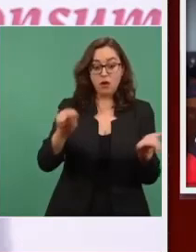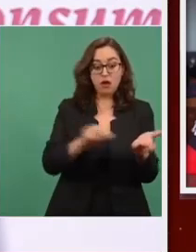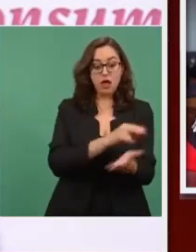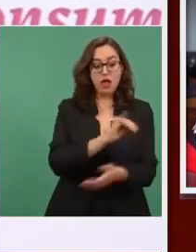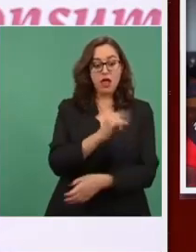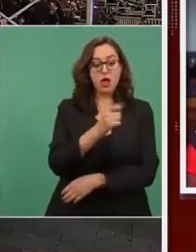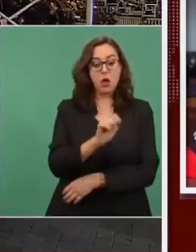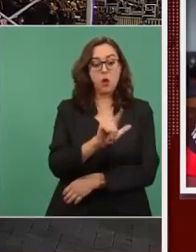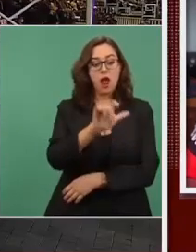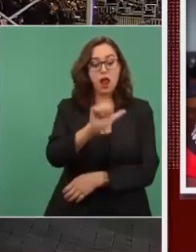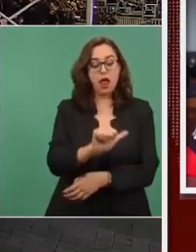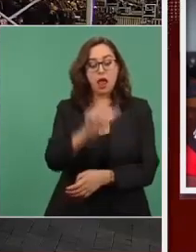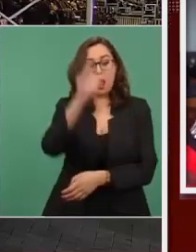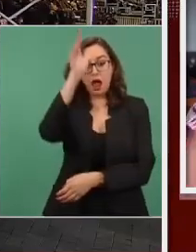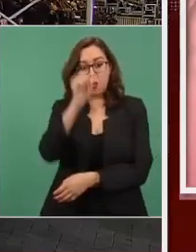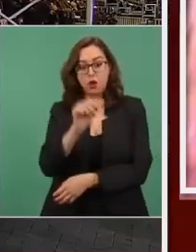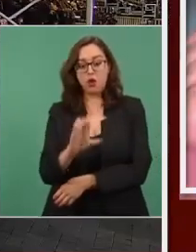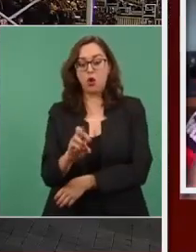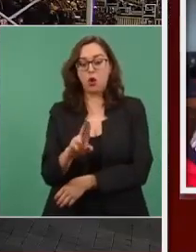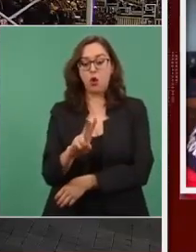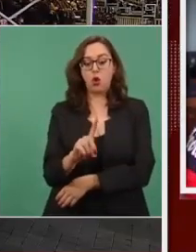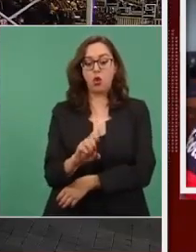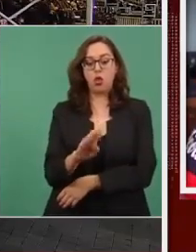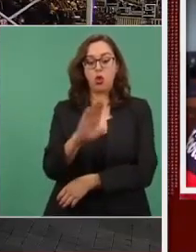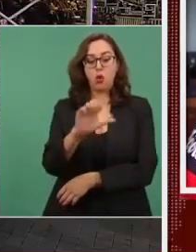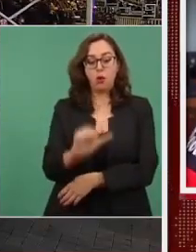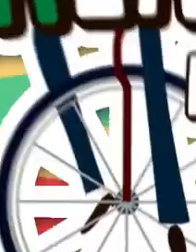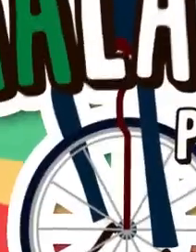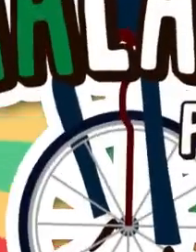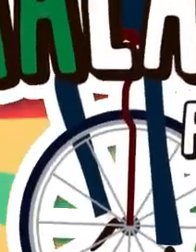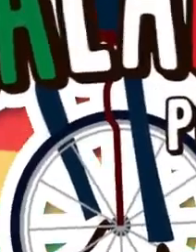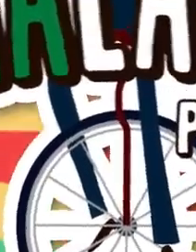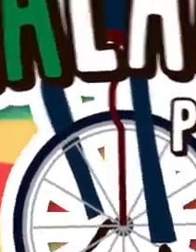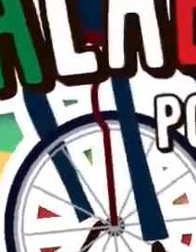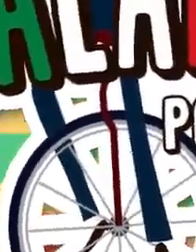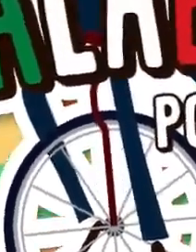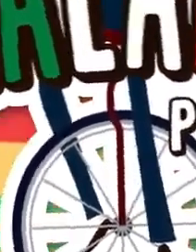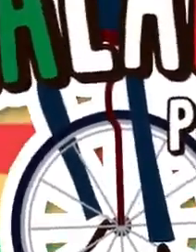orgullo esto es malabar político vámonos con la información